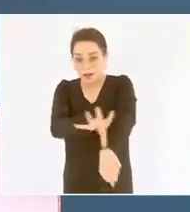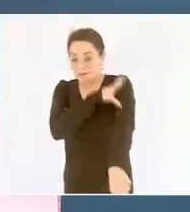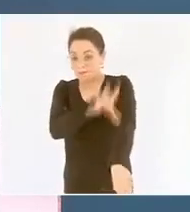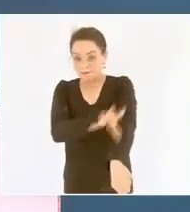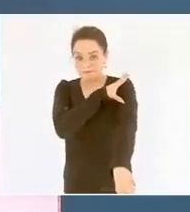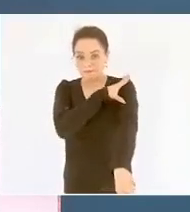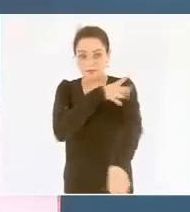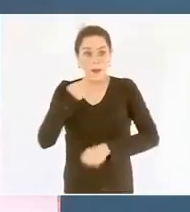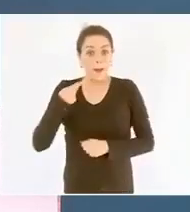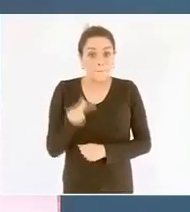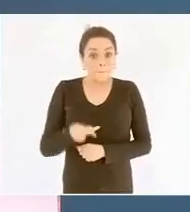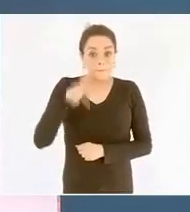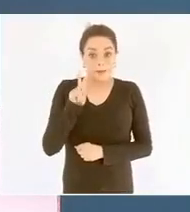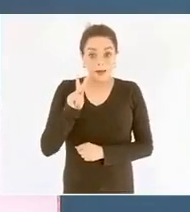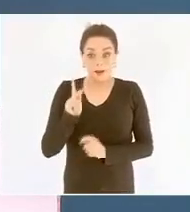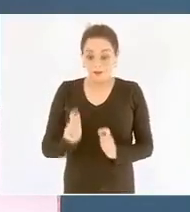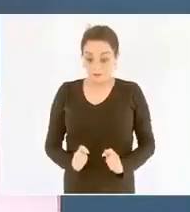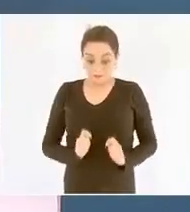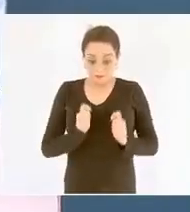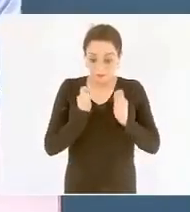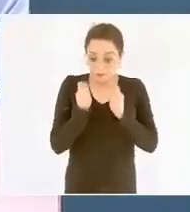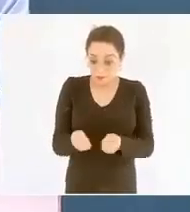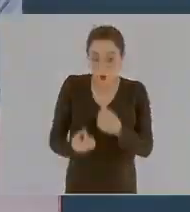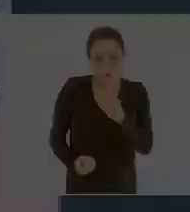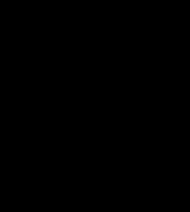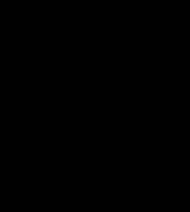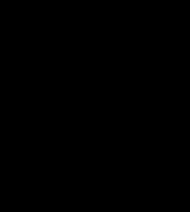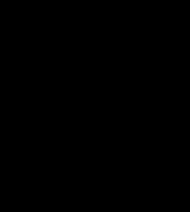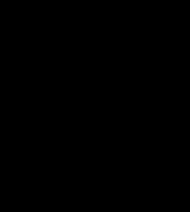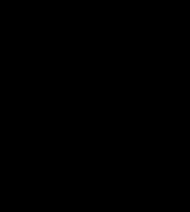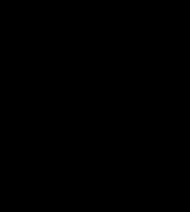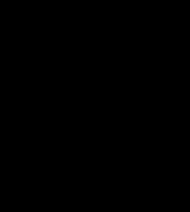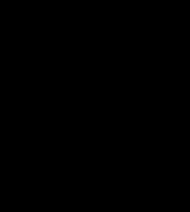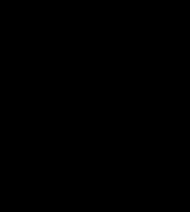pero no se entregarán nuevas concesiones para